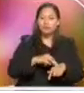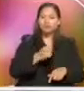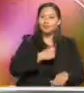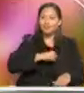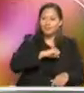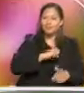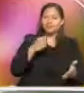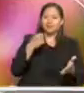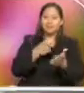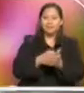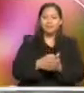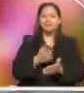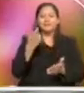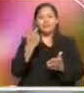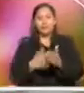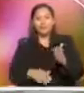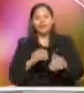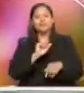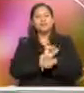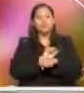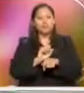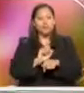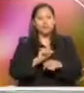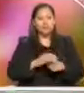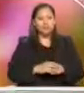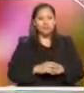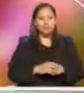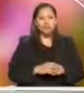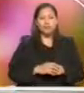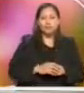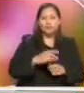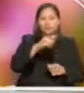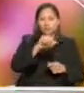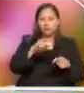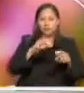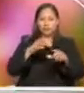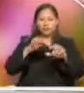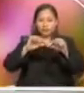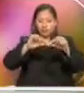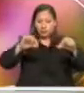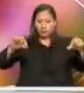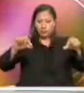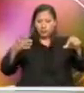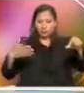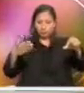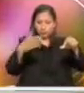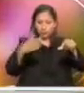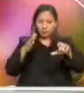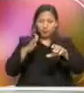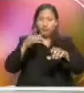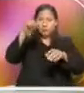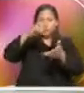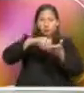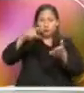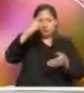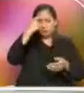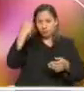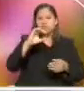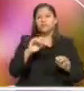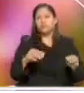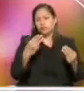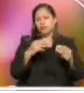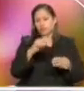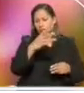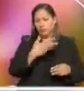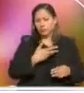Exacto. económico Económico. y sencillo. Sí. Sí, las barritas las encuentras también en el súper, se encuentran fácil, Sí. ¿no? O en el mercado